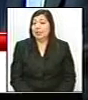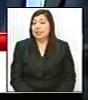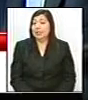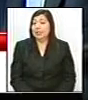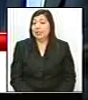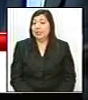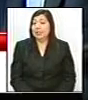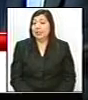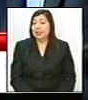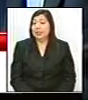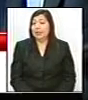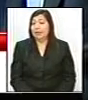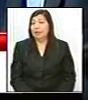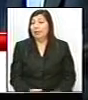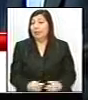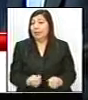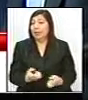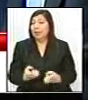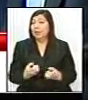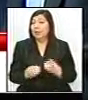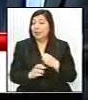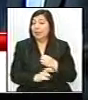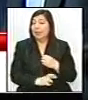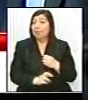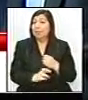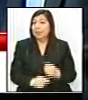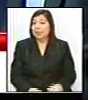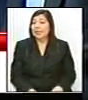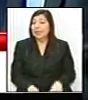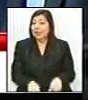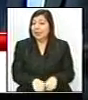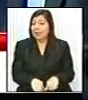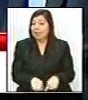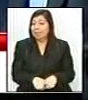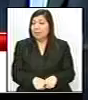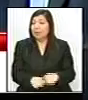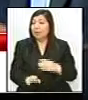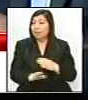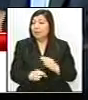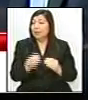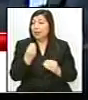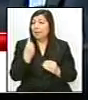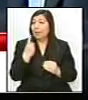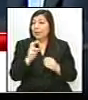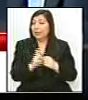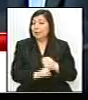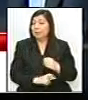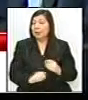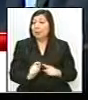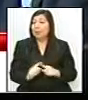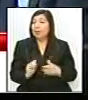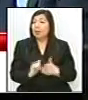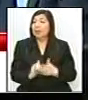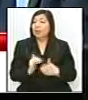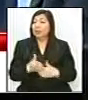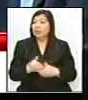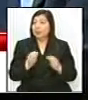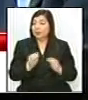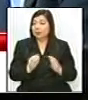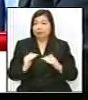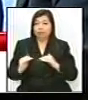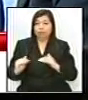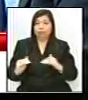un puntal de la economía del país, sino sea también una fuente de alimento para el país, pero que llegue de forma